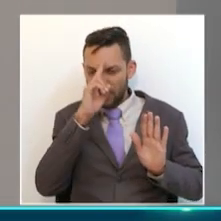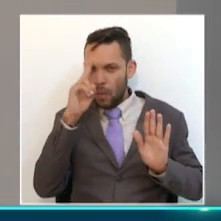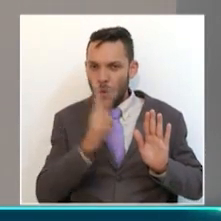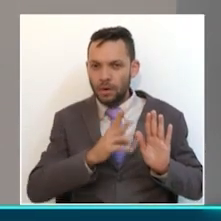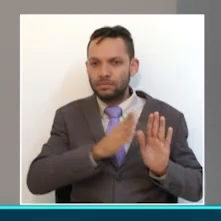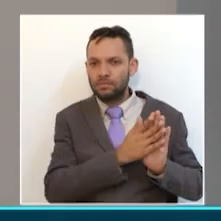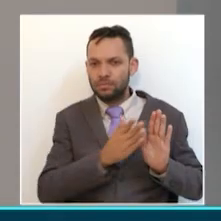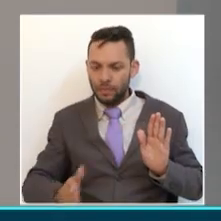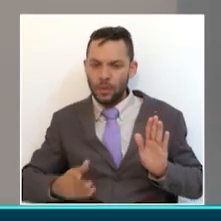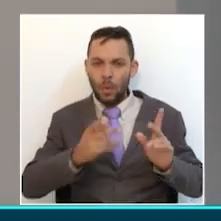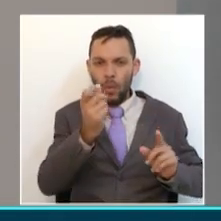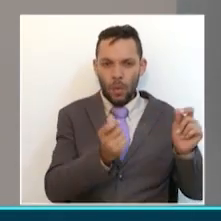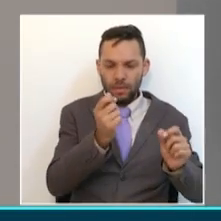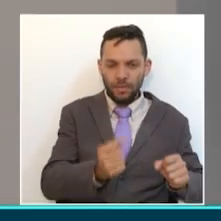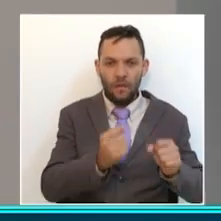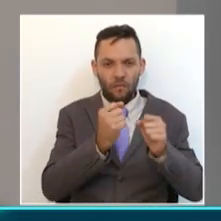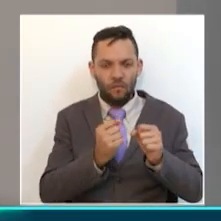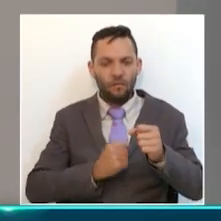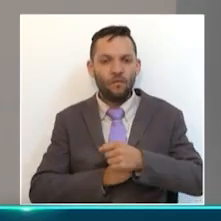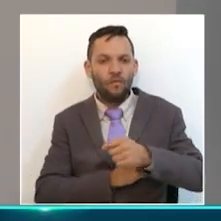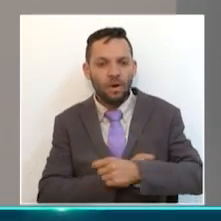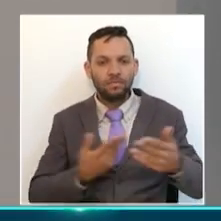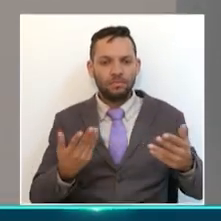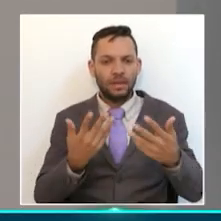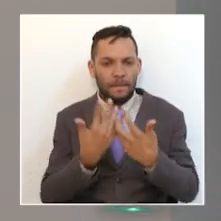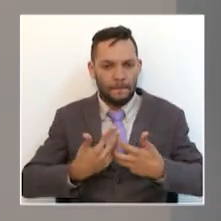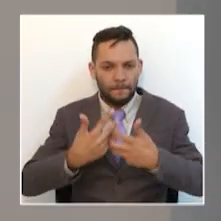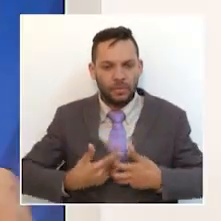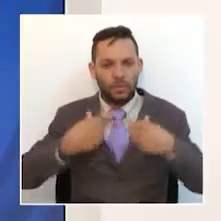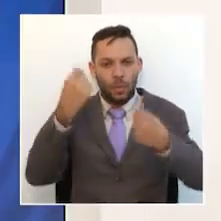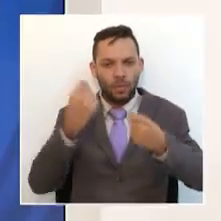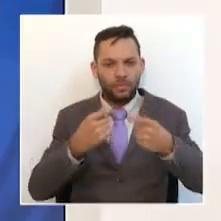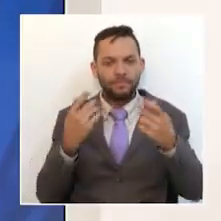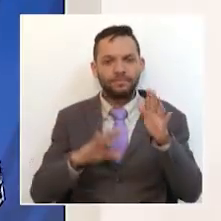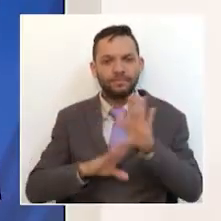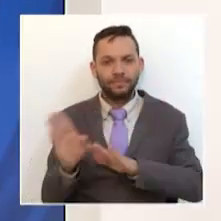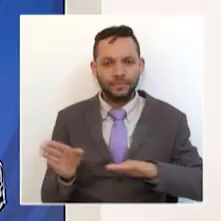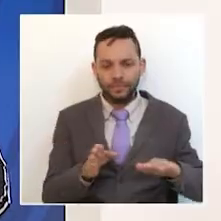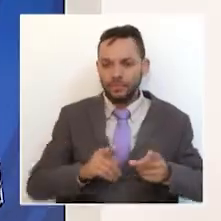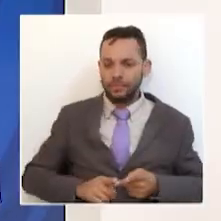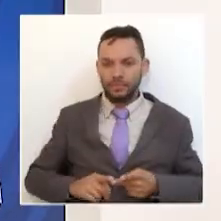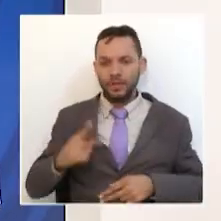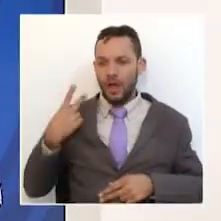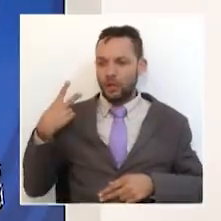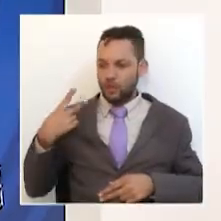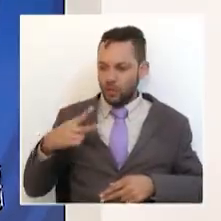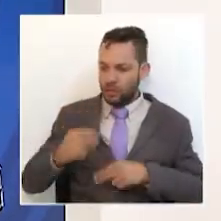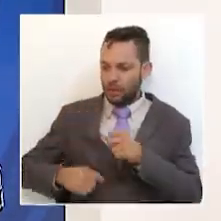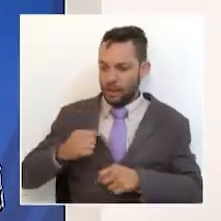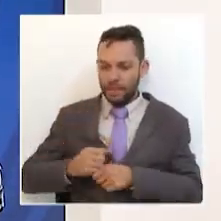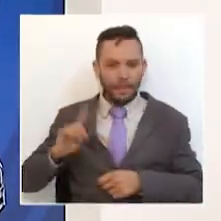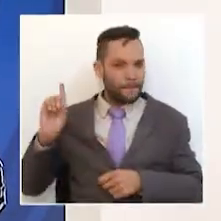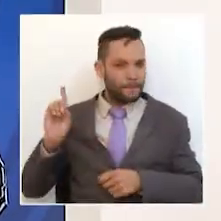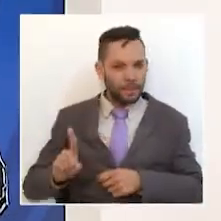ese desarrollo económico y el fortalecimiento empresarial que estamos buscando a nivel económico. Después de 12 años, los habitantes de Montenegro